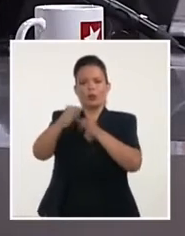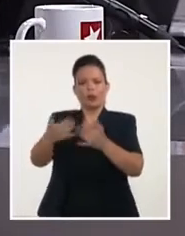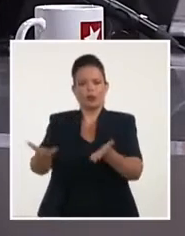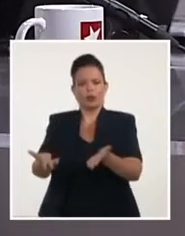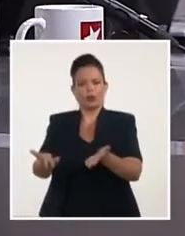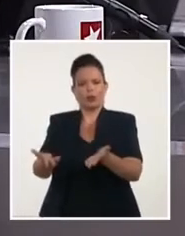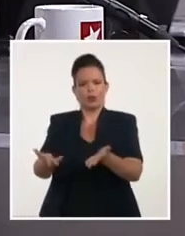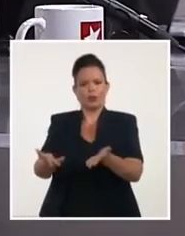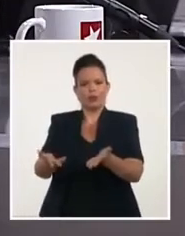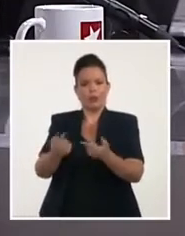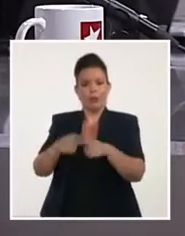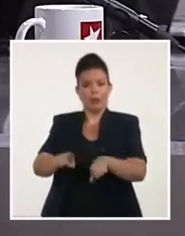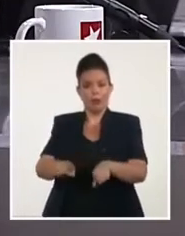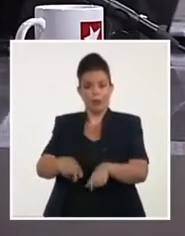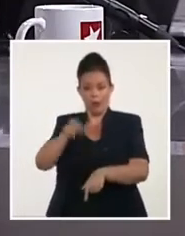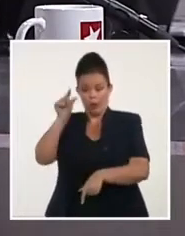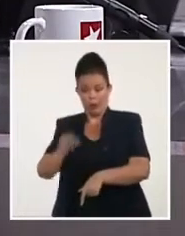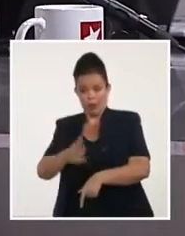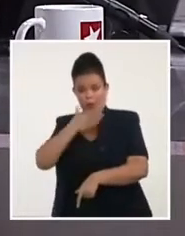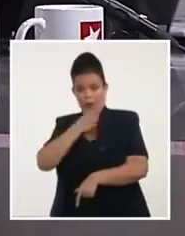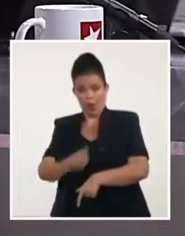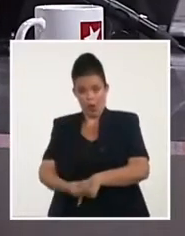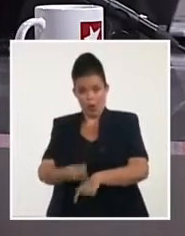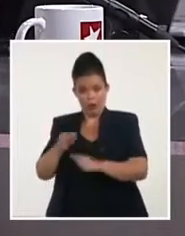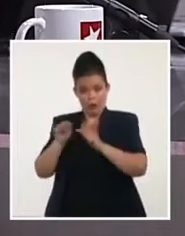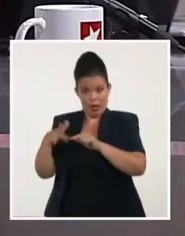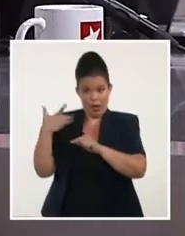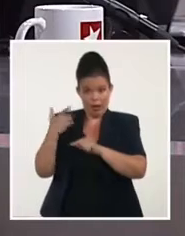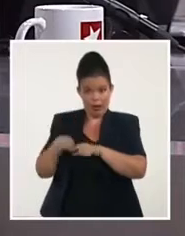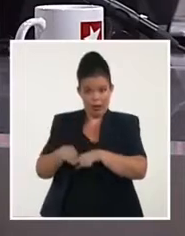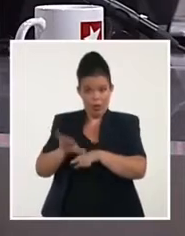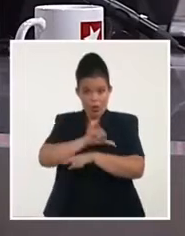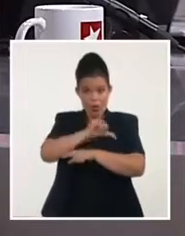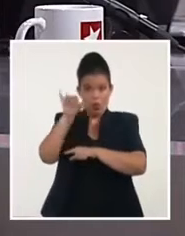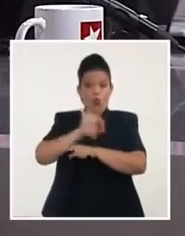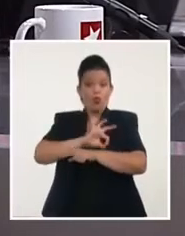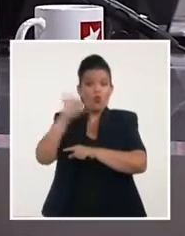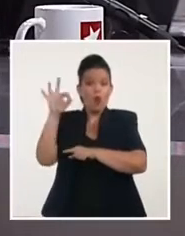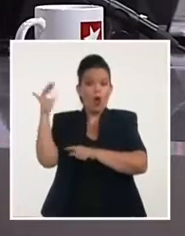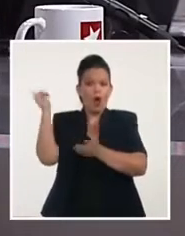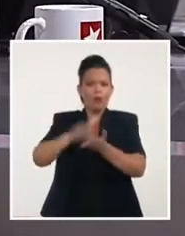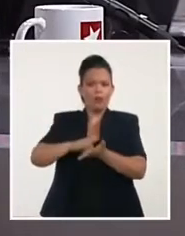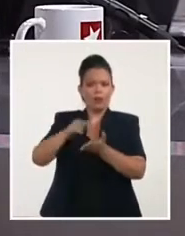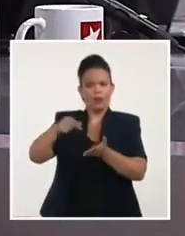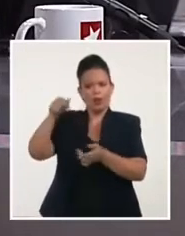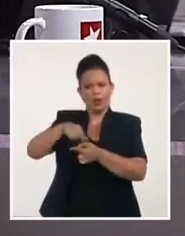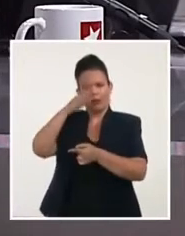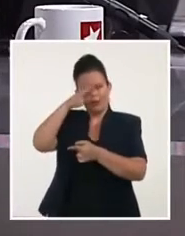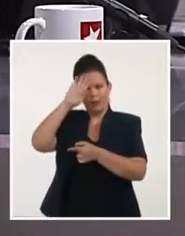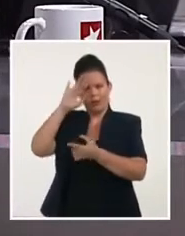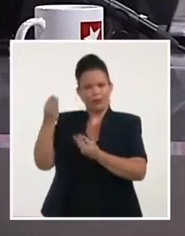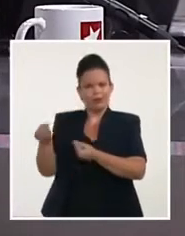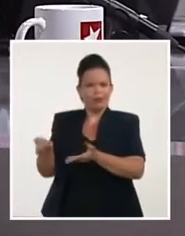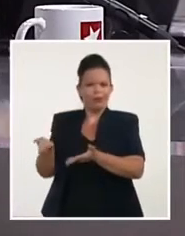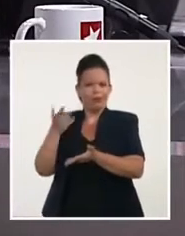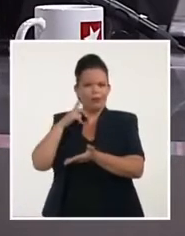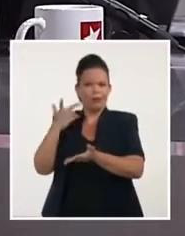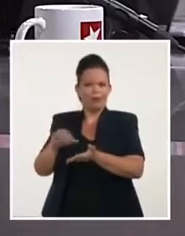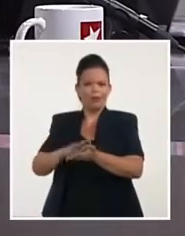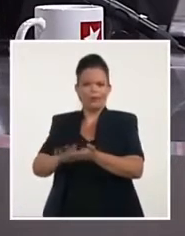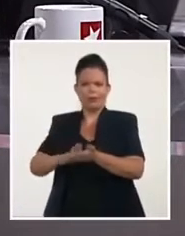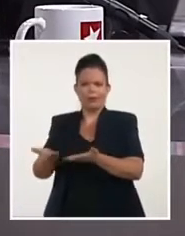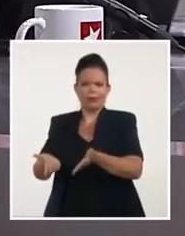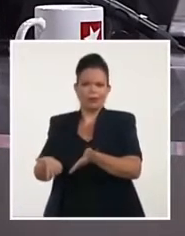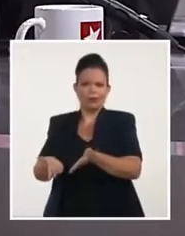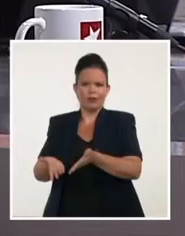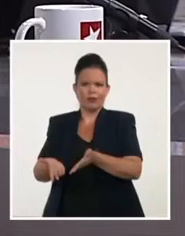Y por el otro lado, entonces, viene un diario franquista como ABC, suelte el bulo de que el viceministro